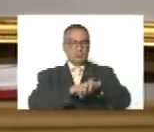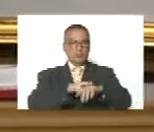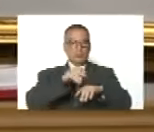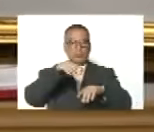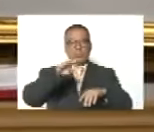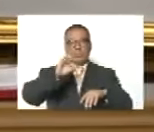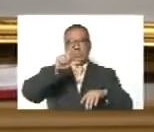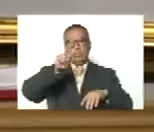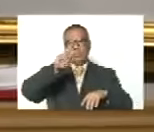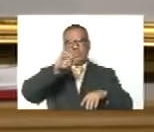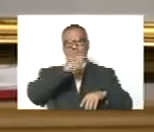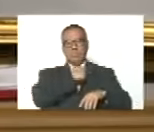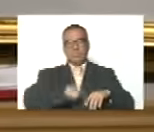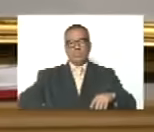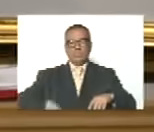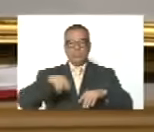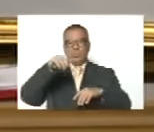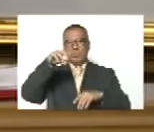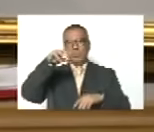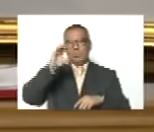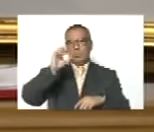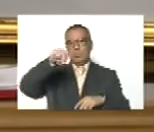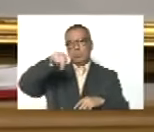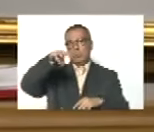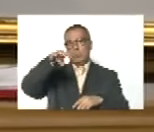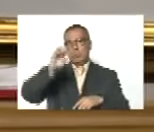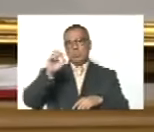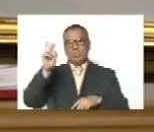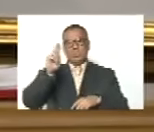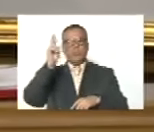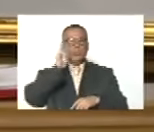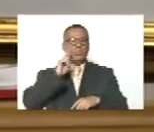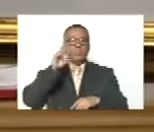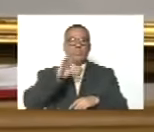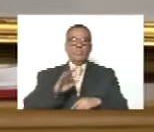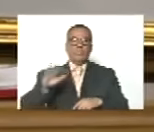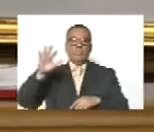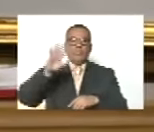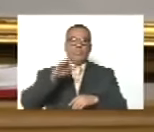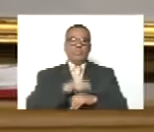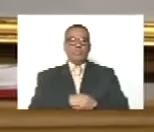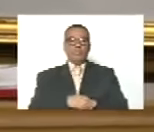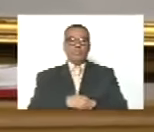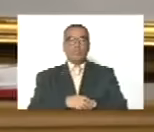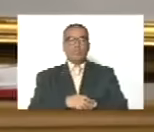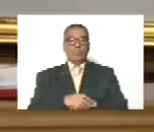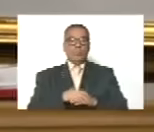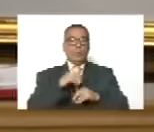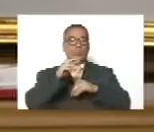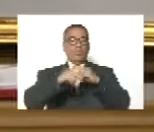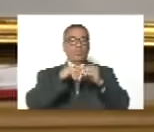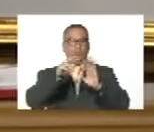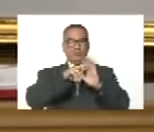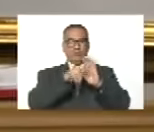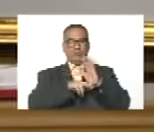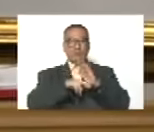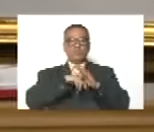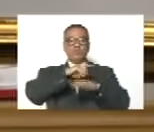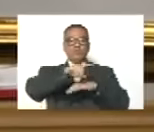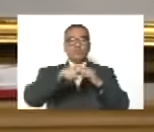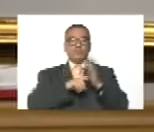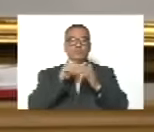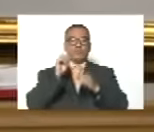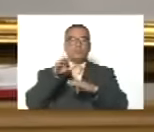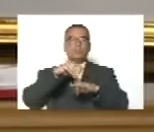Elvis Amoroso, presidente del Consejo Nacional Electoral de la República Bolivariana de Venezuela, con la resolución de la plenaria de la